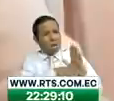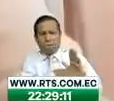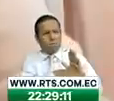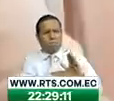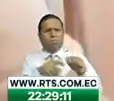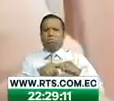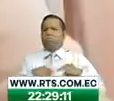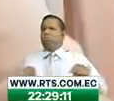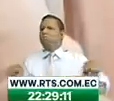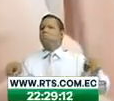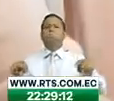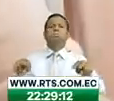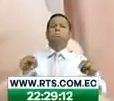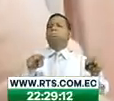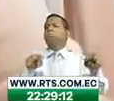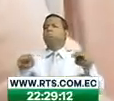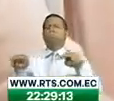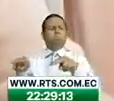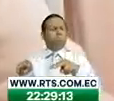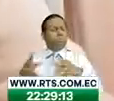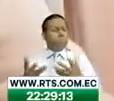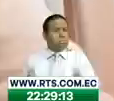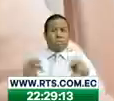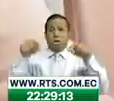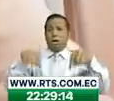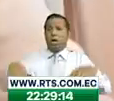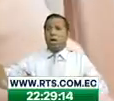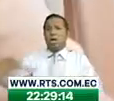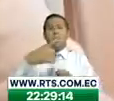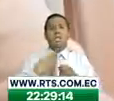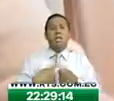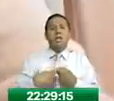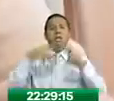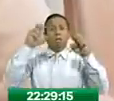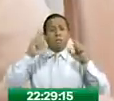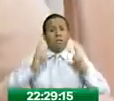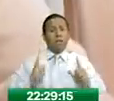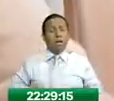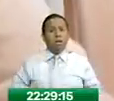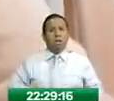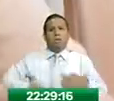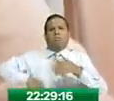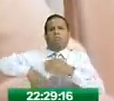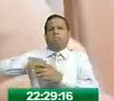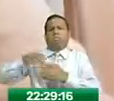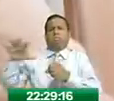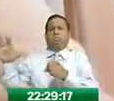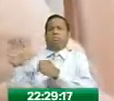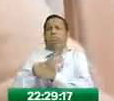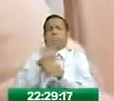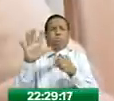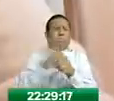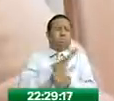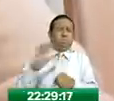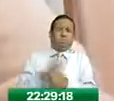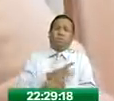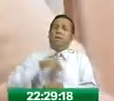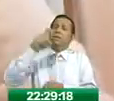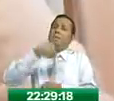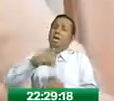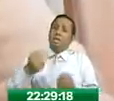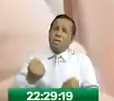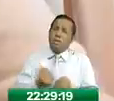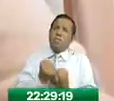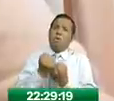Pues estamos diciendo que el sistema de salud en Quito está colapsado, que necesitamos mayor